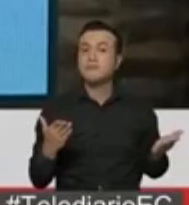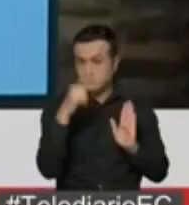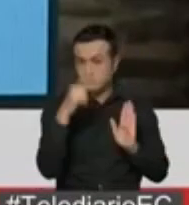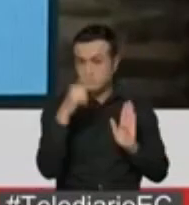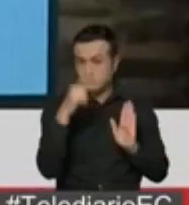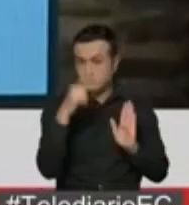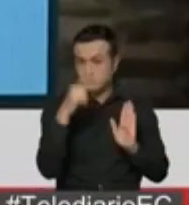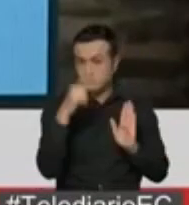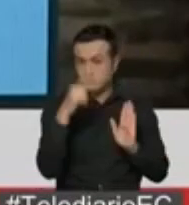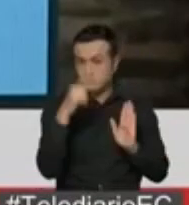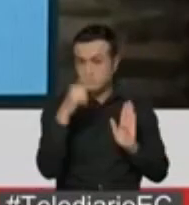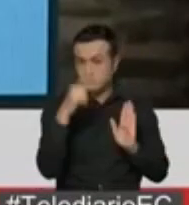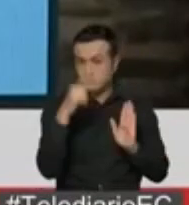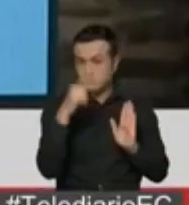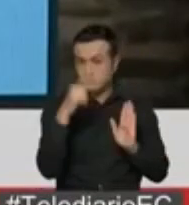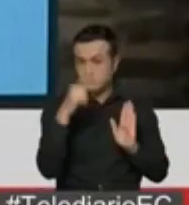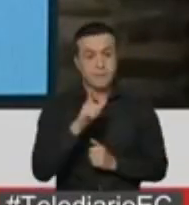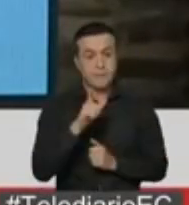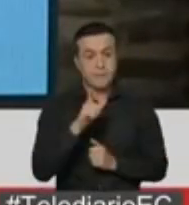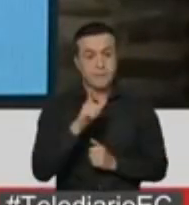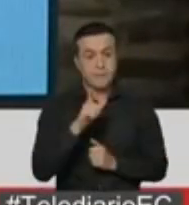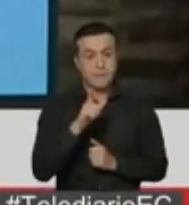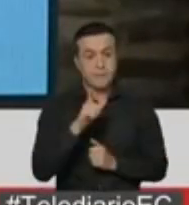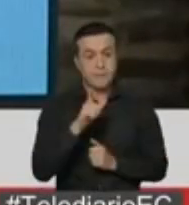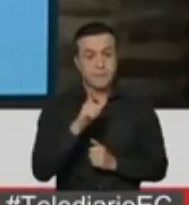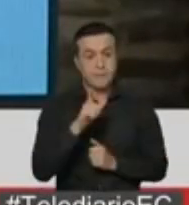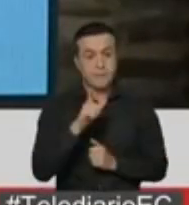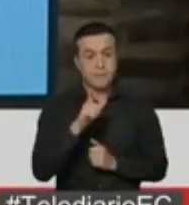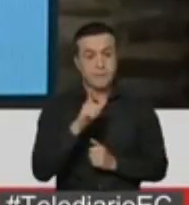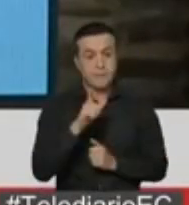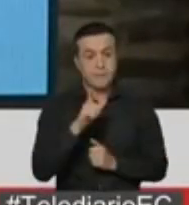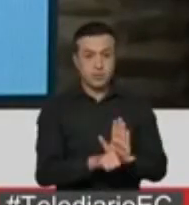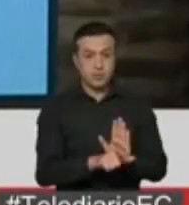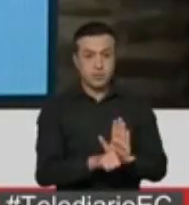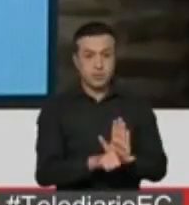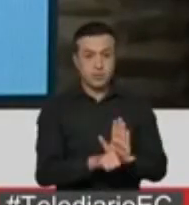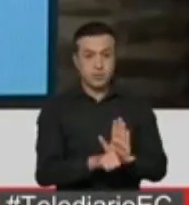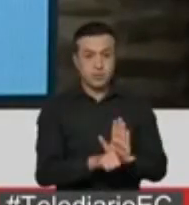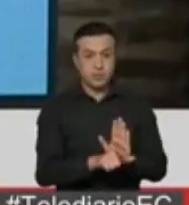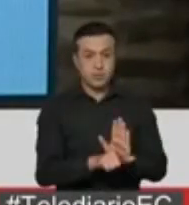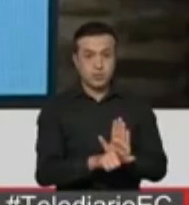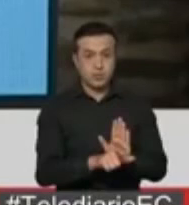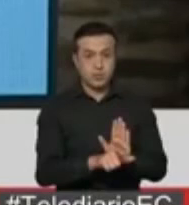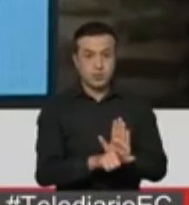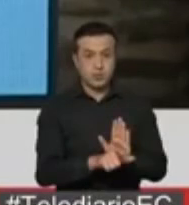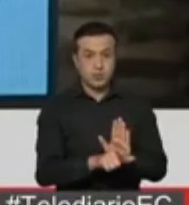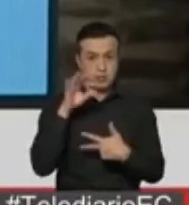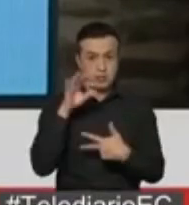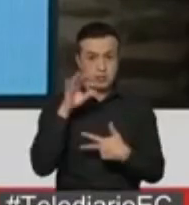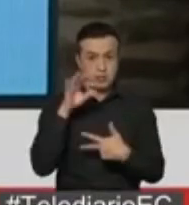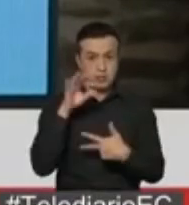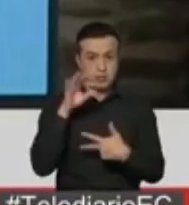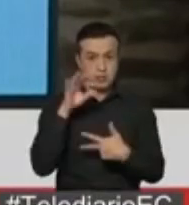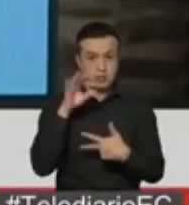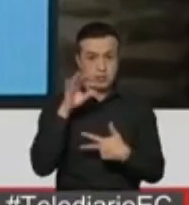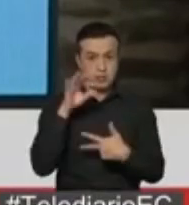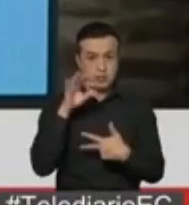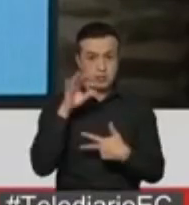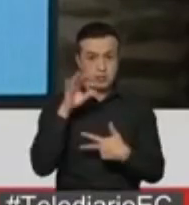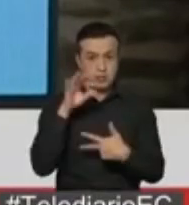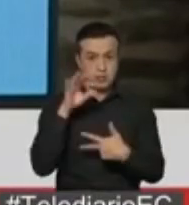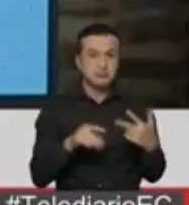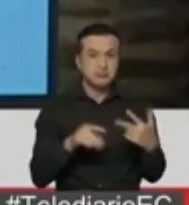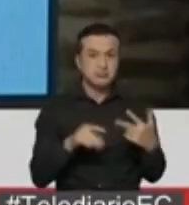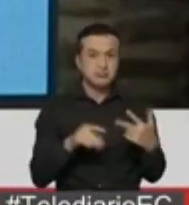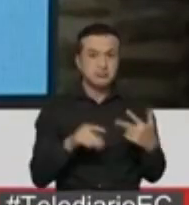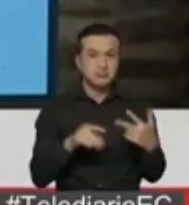recursos públicos. La persona que resulte designada vicepresidente, cualquiera de los tres, estoy seguro que estará dentro de